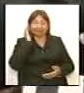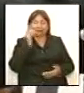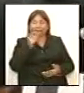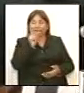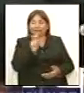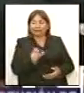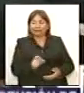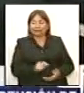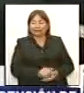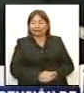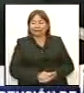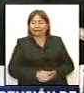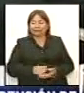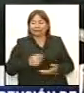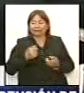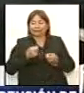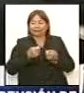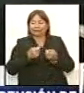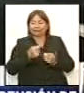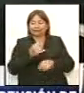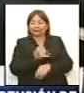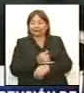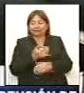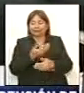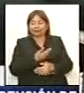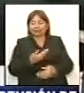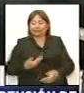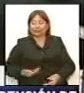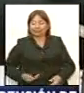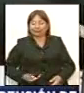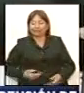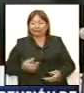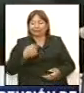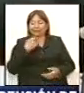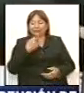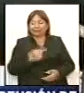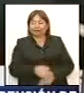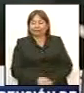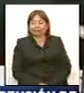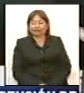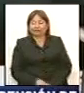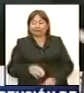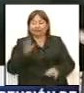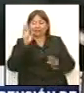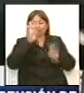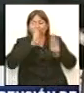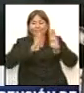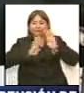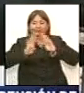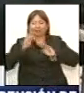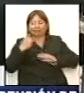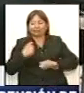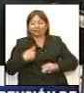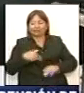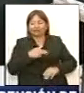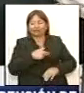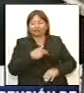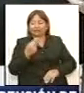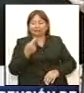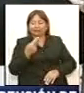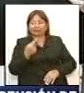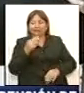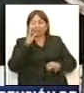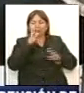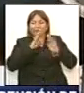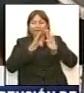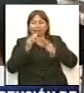persona que está en la institución del gobierno que se haya preocupado por nosotros, no solo por nosotros,